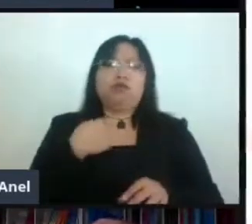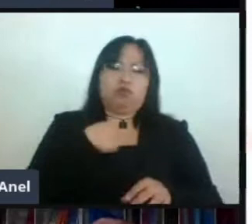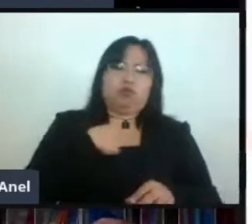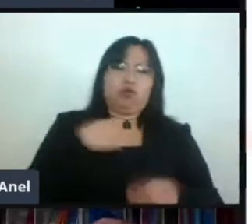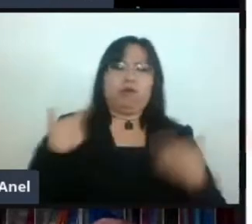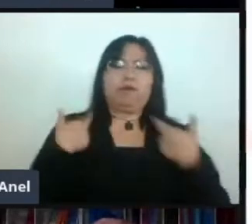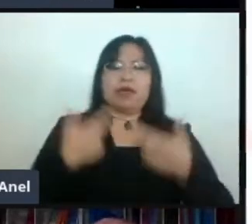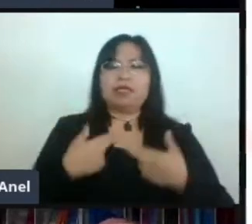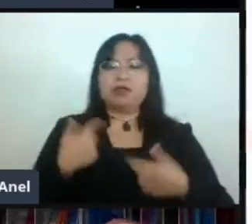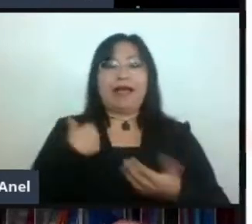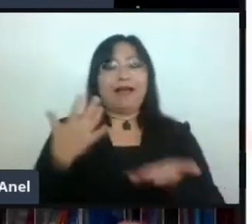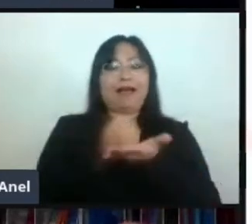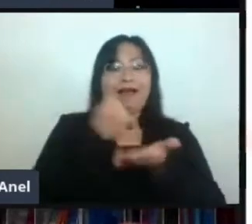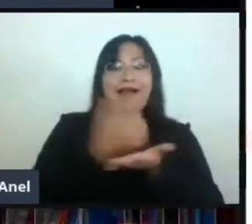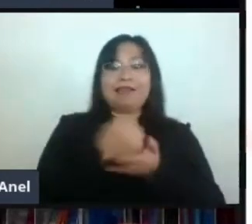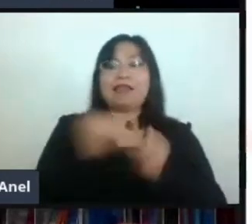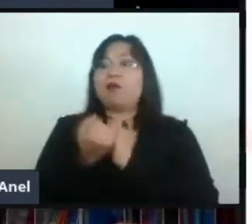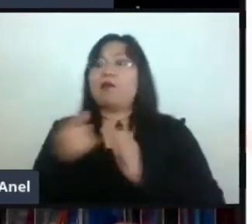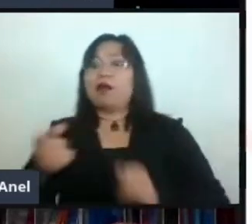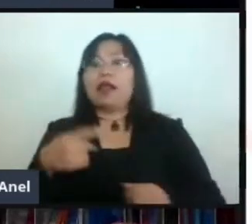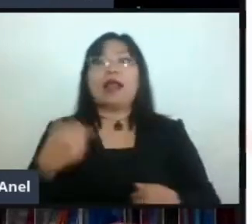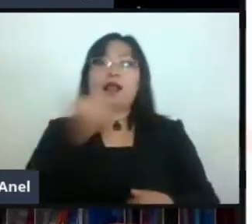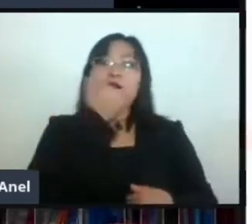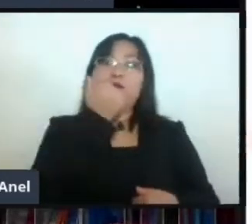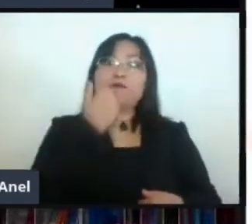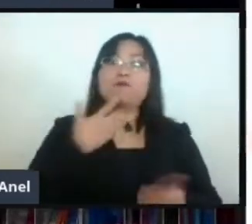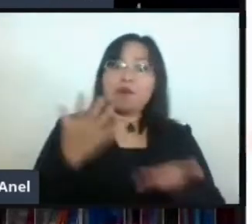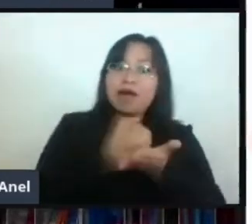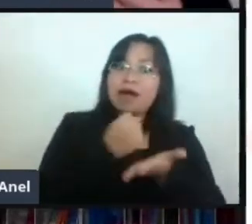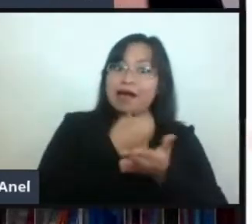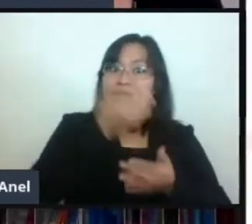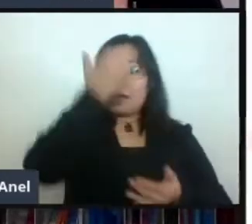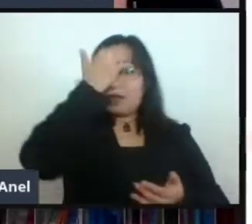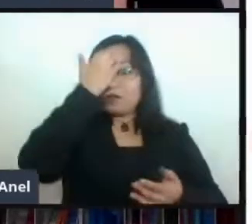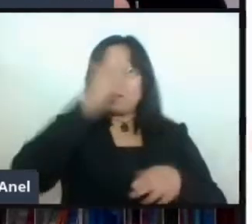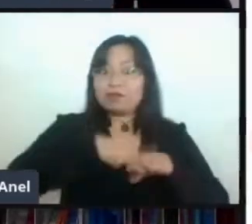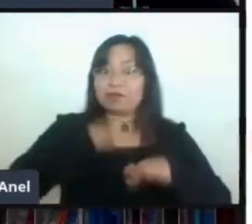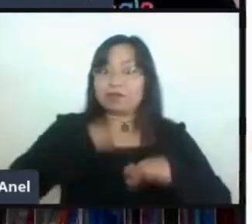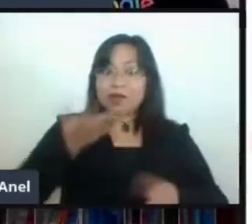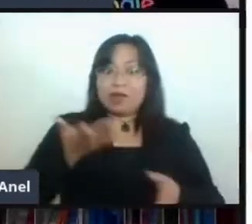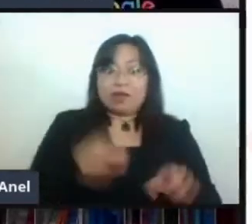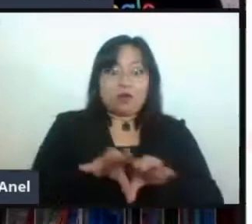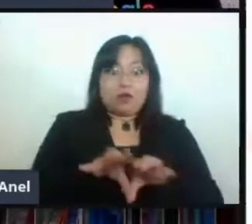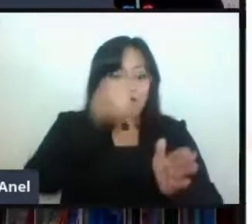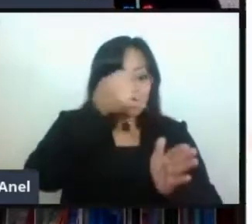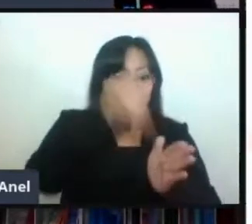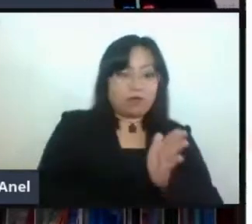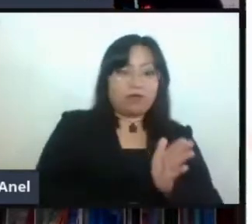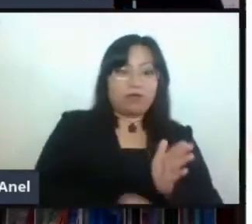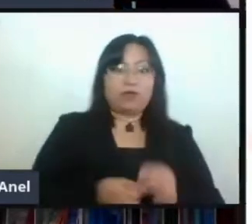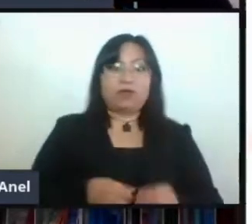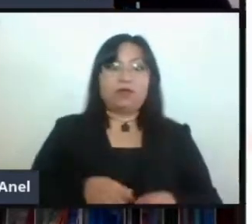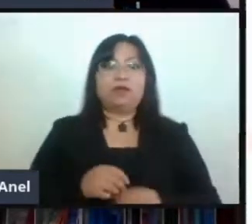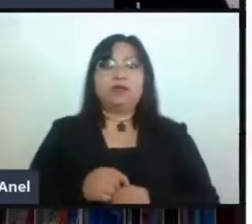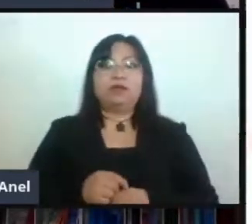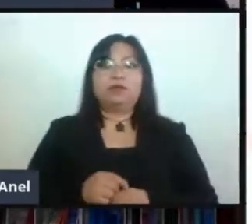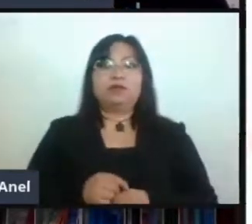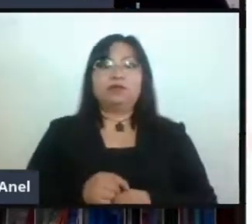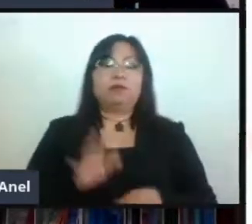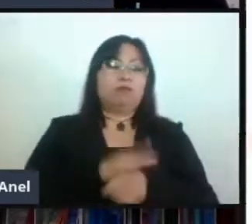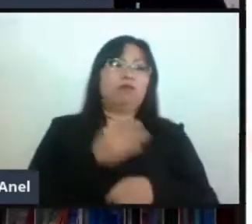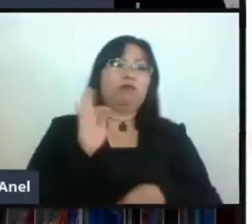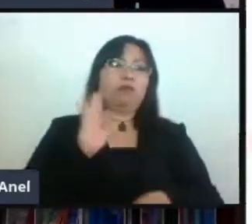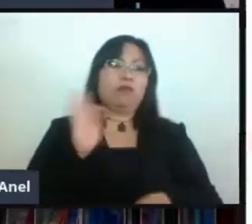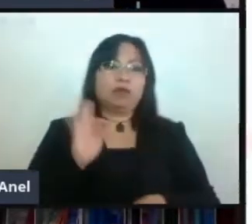profesores y los alumnos. Tenemos que considerarlas para saber qué vale la pena evaluar y qué no podemos evaluar, qué